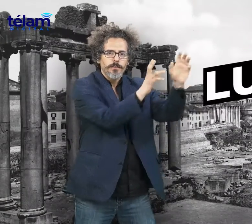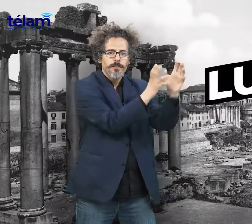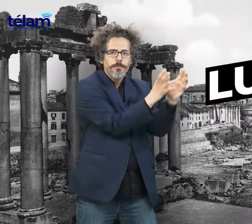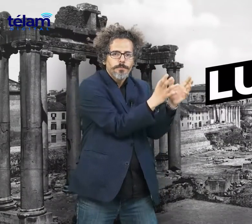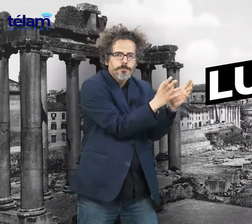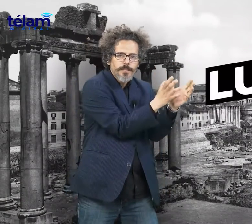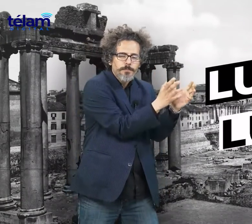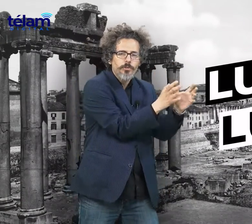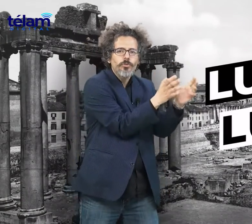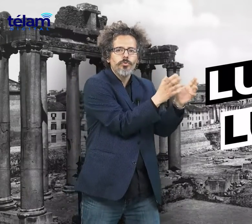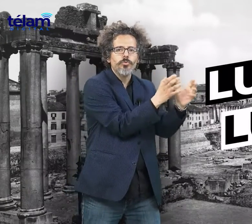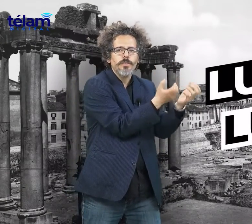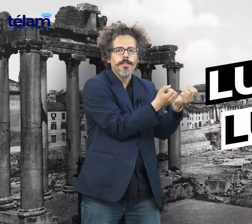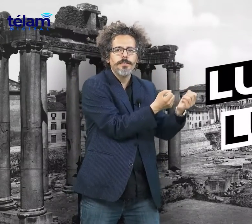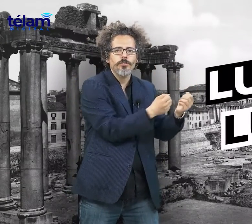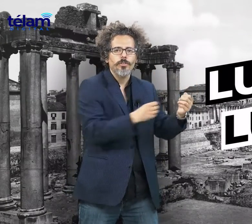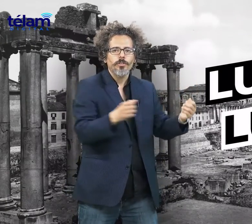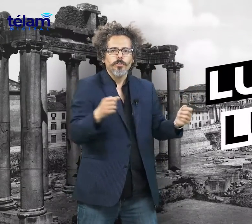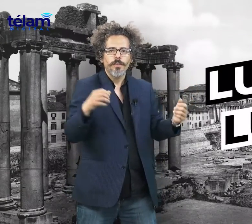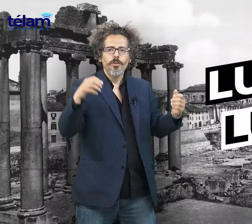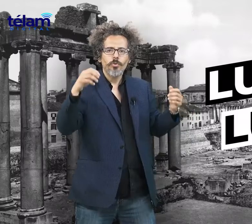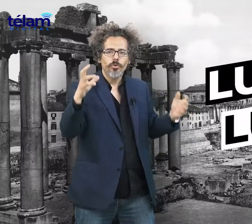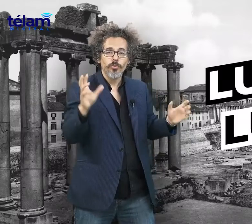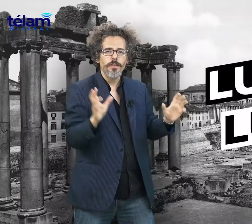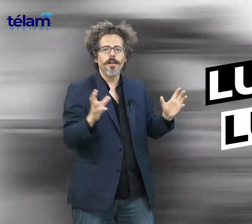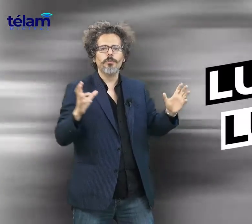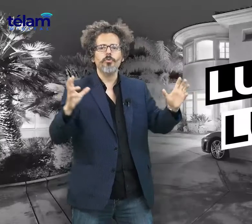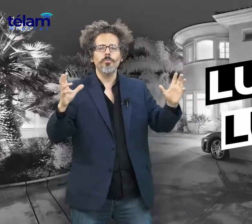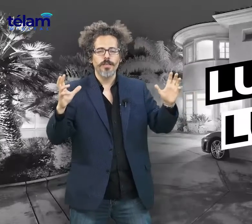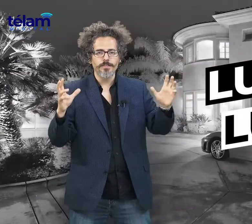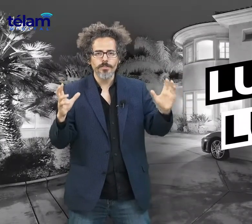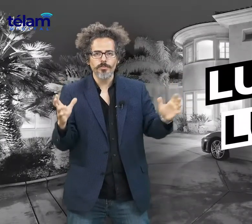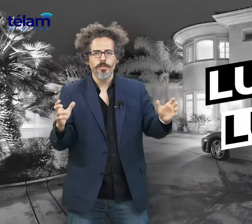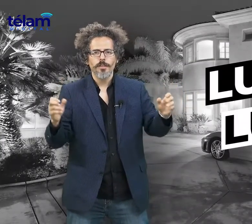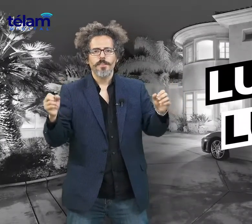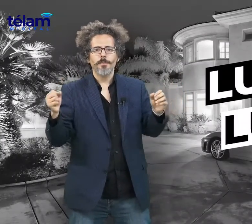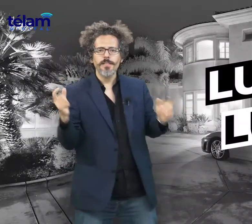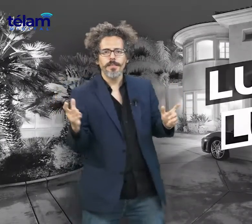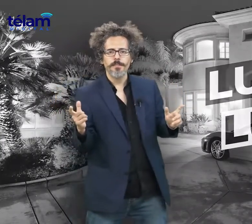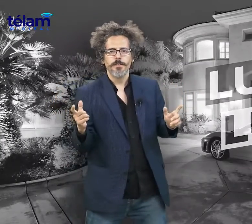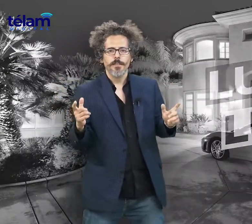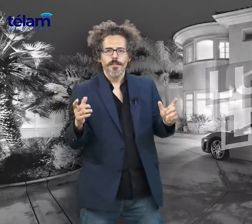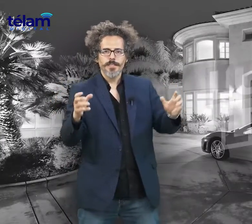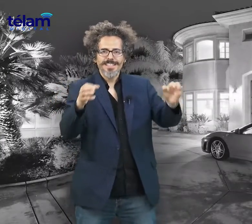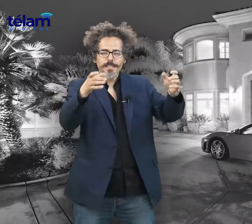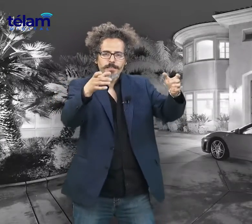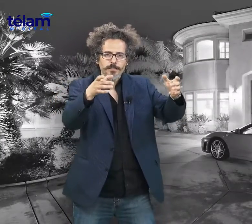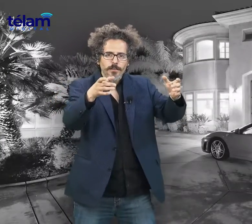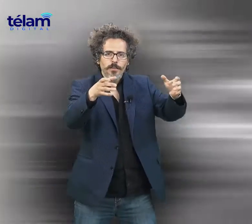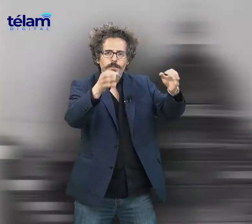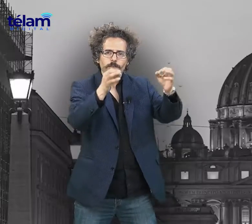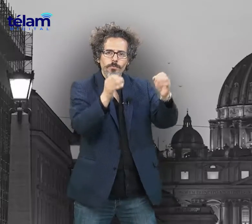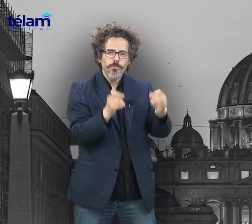del término luxus latino, del lujo, de la acumulación de bienes, y